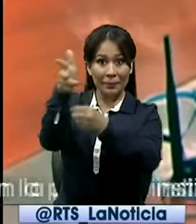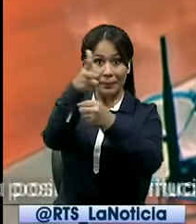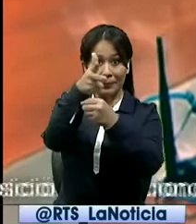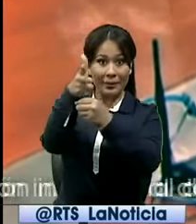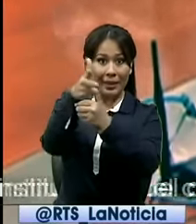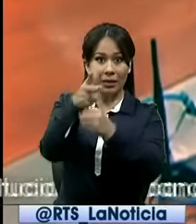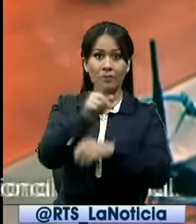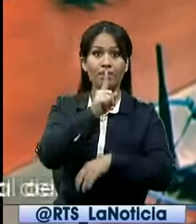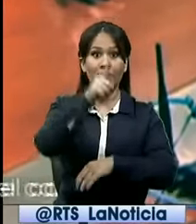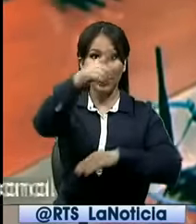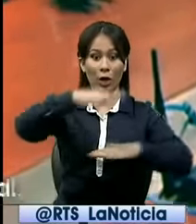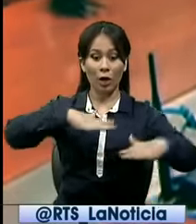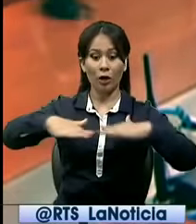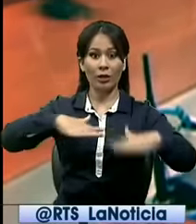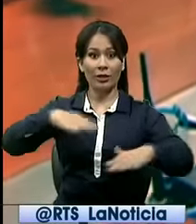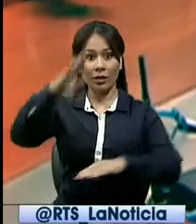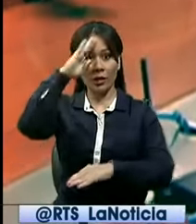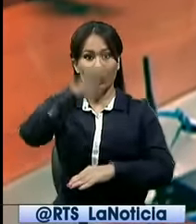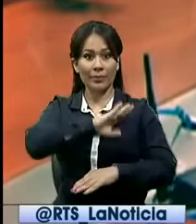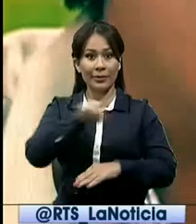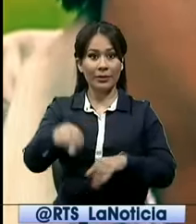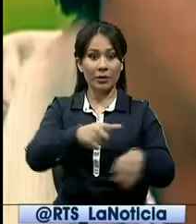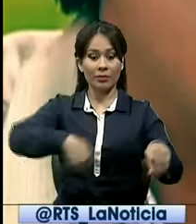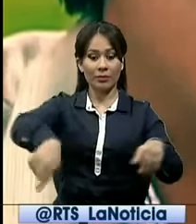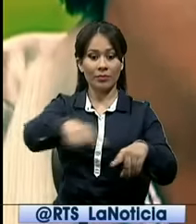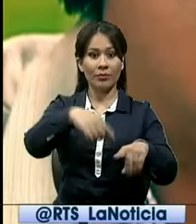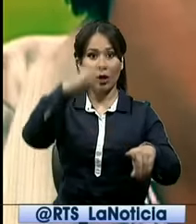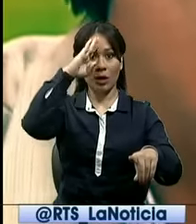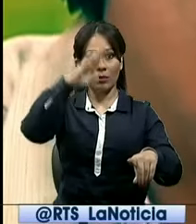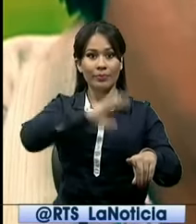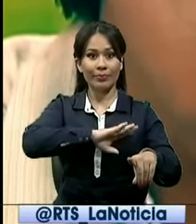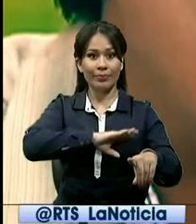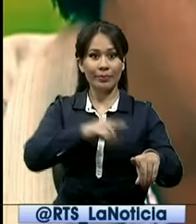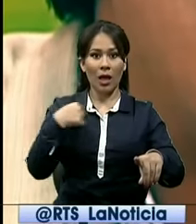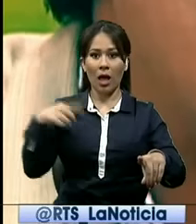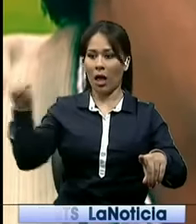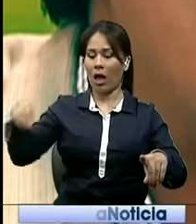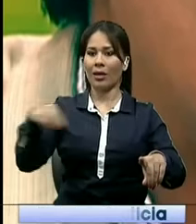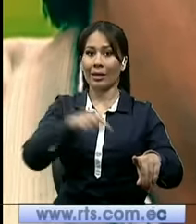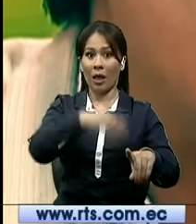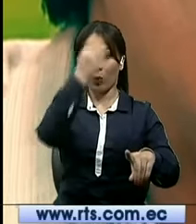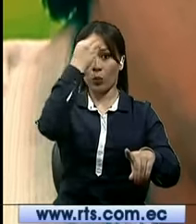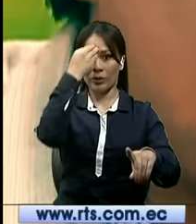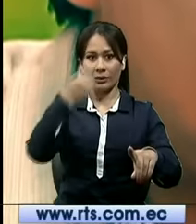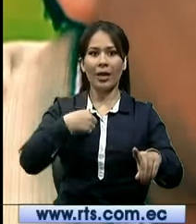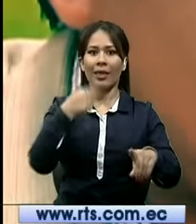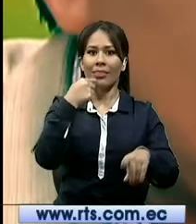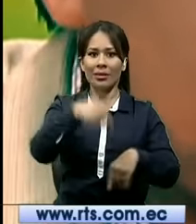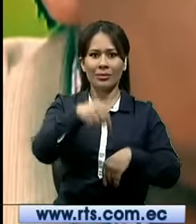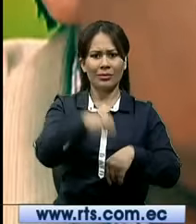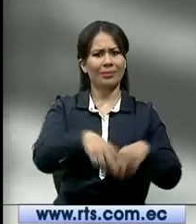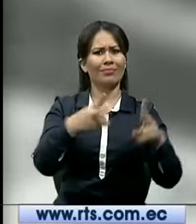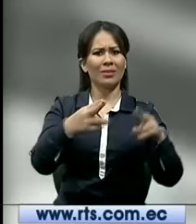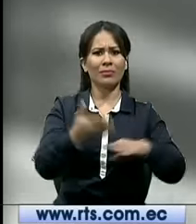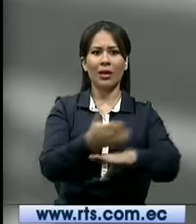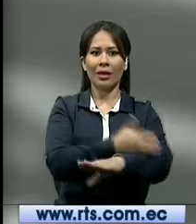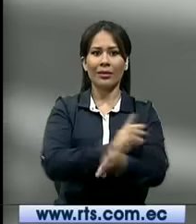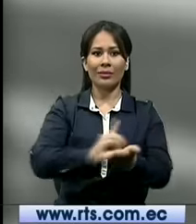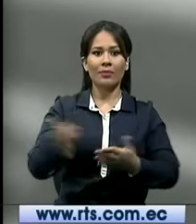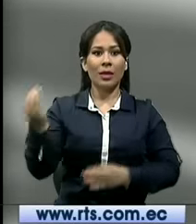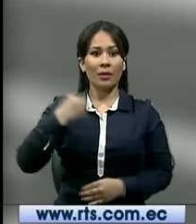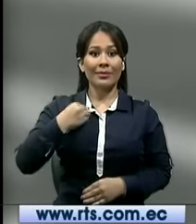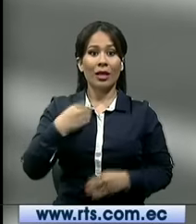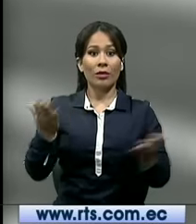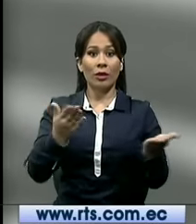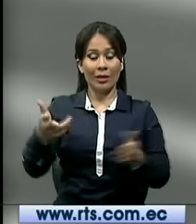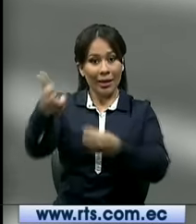El coordinador de la zona 5 de educación aseguró que ya tenía conocimiento de este hecho desde la semana anterior, ya que las imágenes